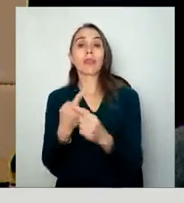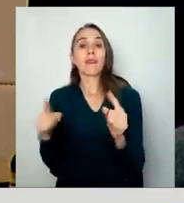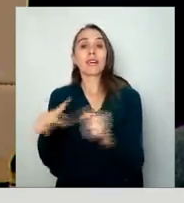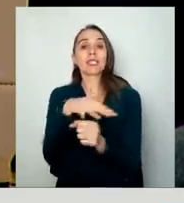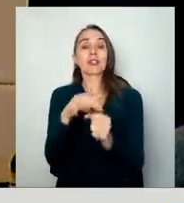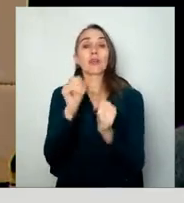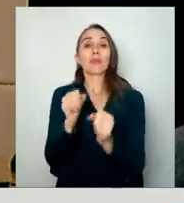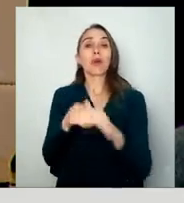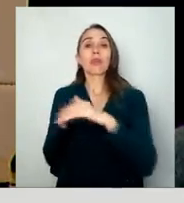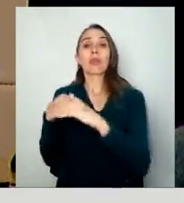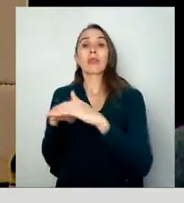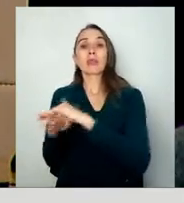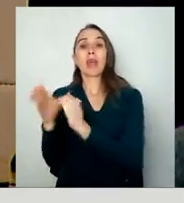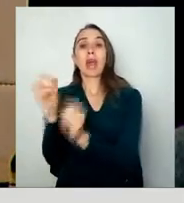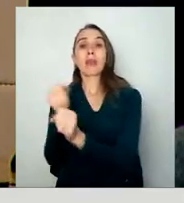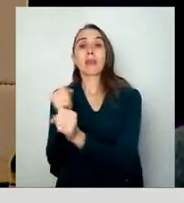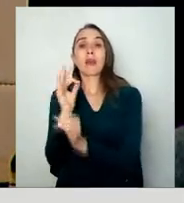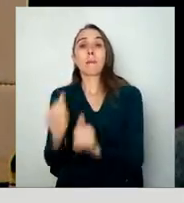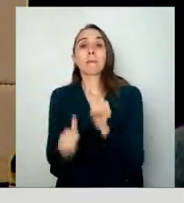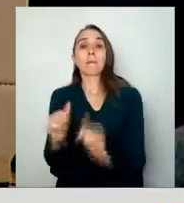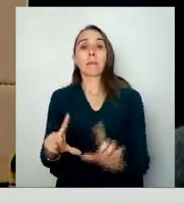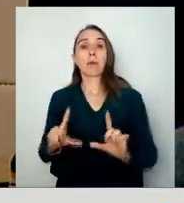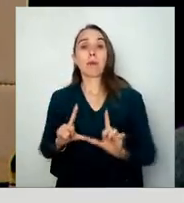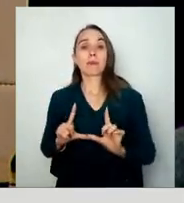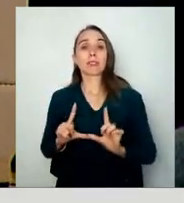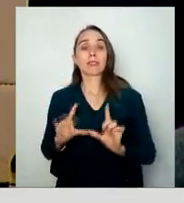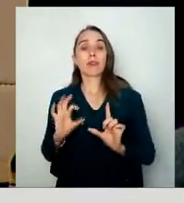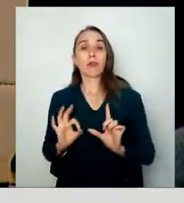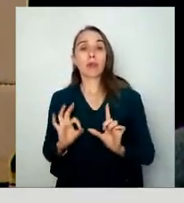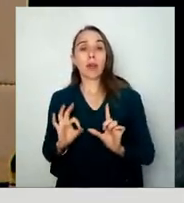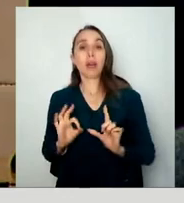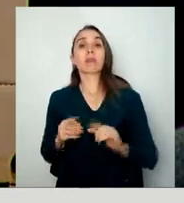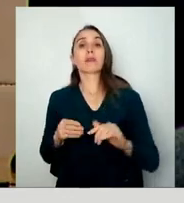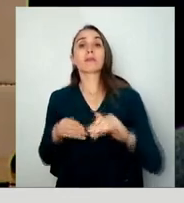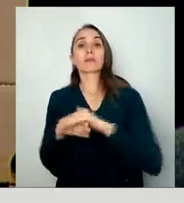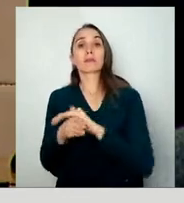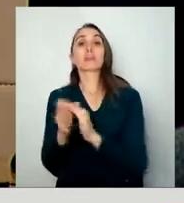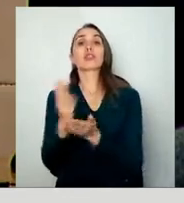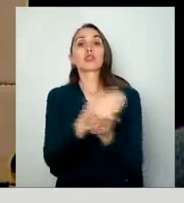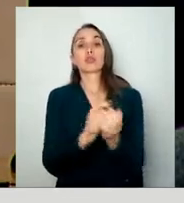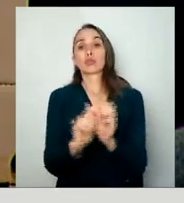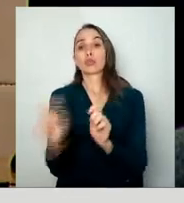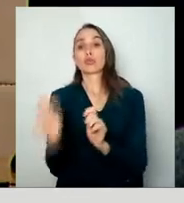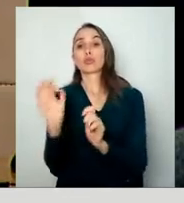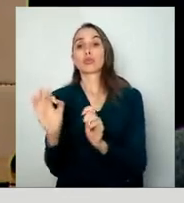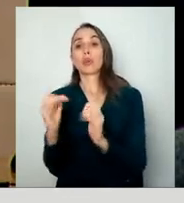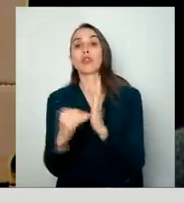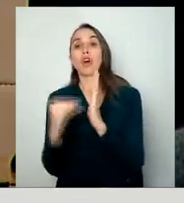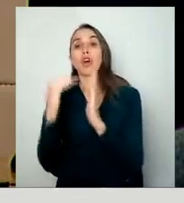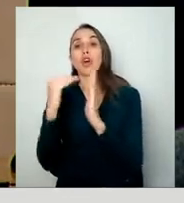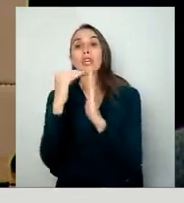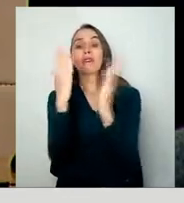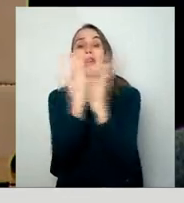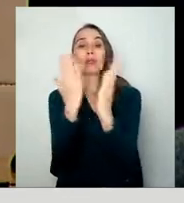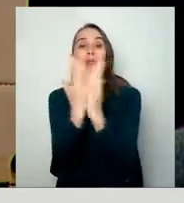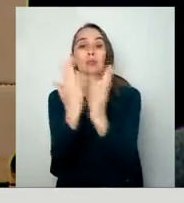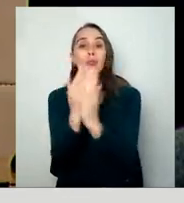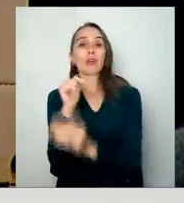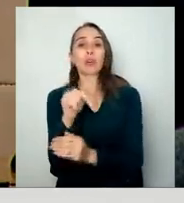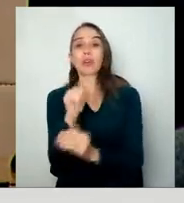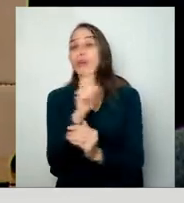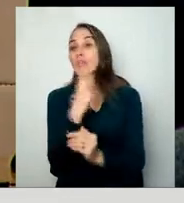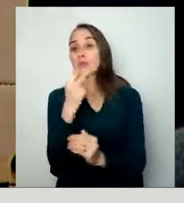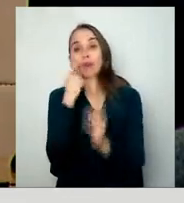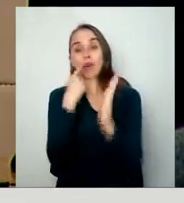como una profesional con su título y acceder a un sueldo correspondiente a su nivel real de estudio que hoy no se reconoce por una